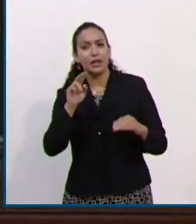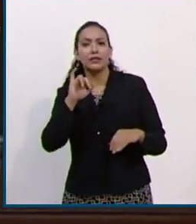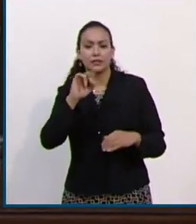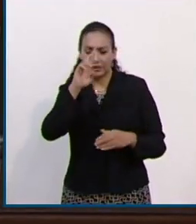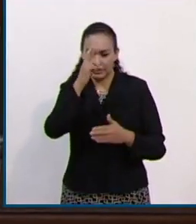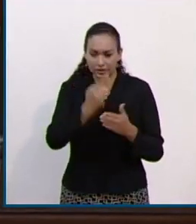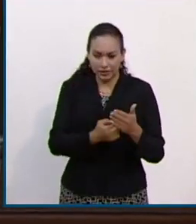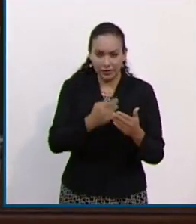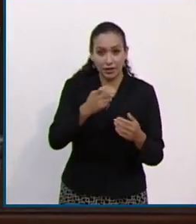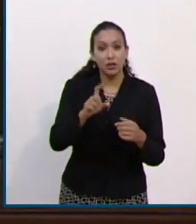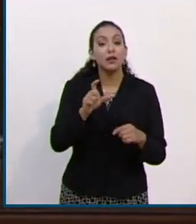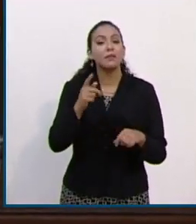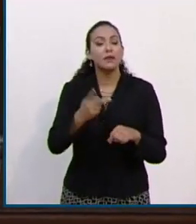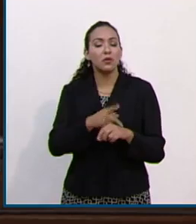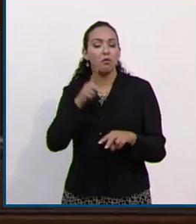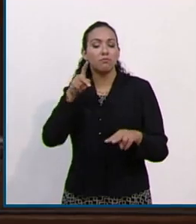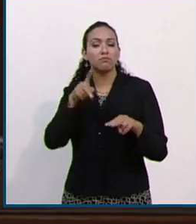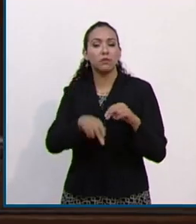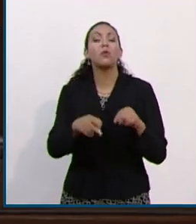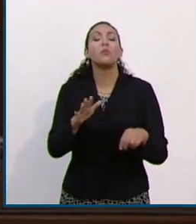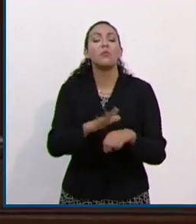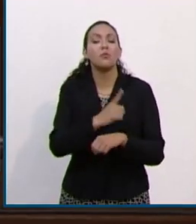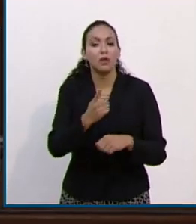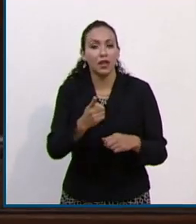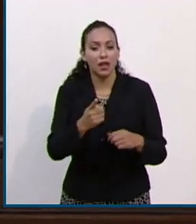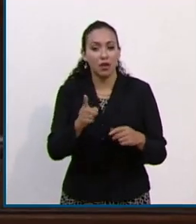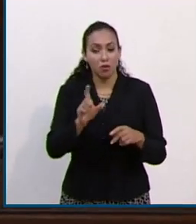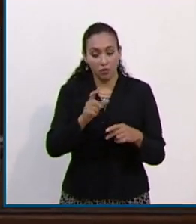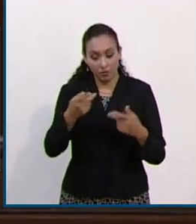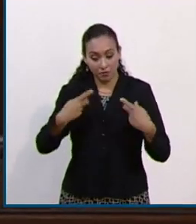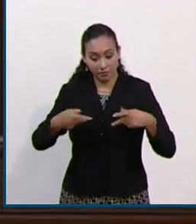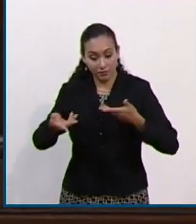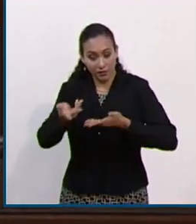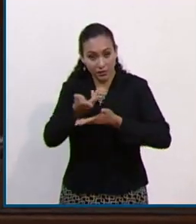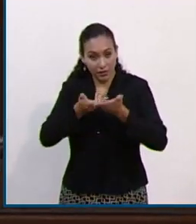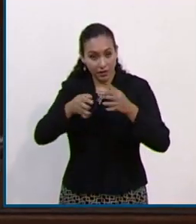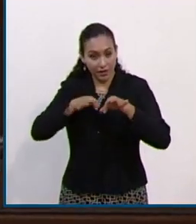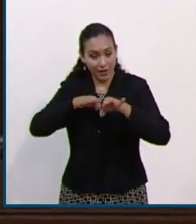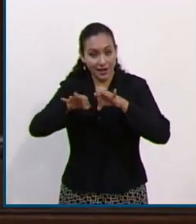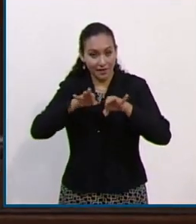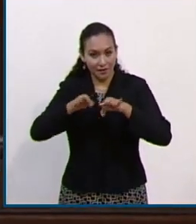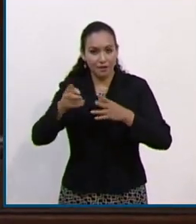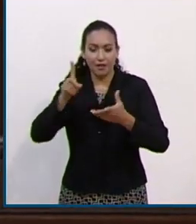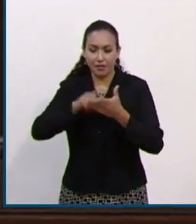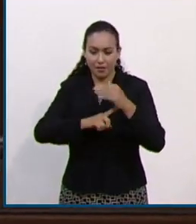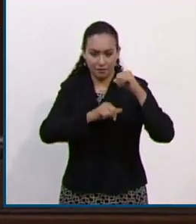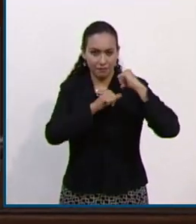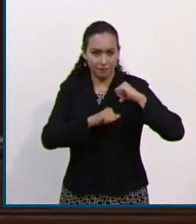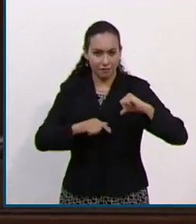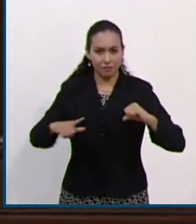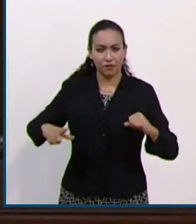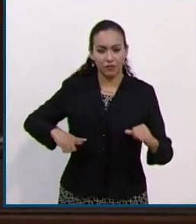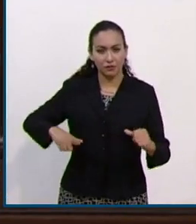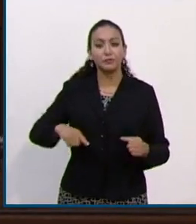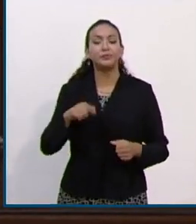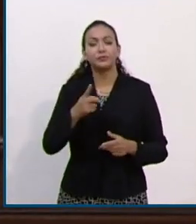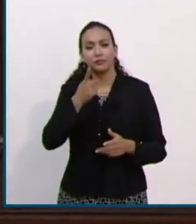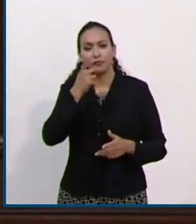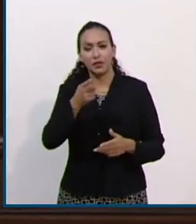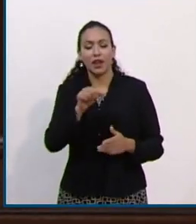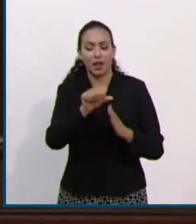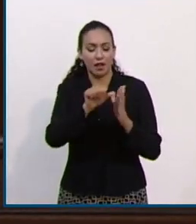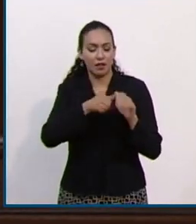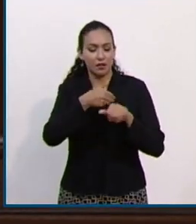se interrumpen en tanto el servidor público desempeña alguno de los encargos a que hace referencia el